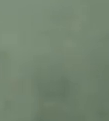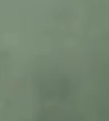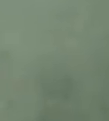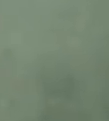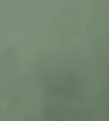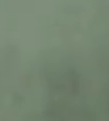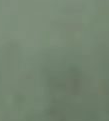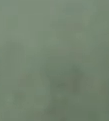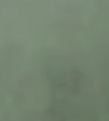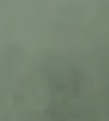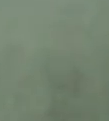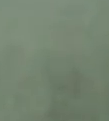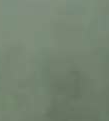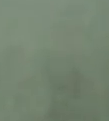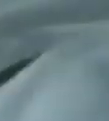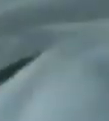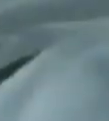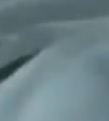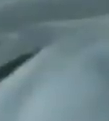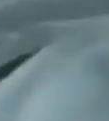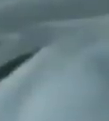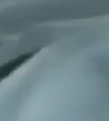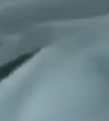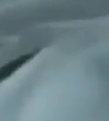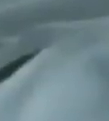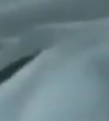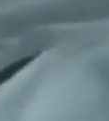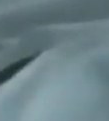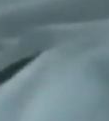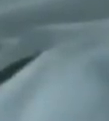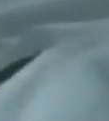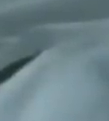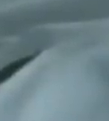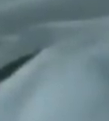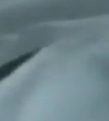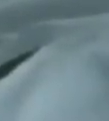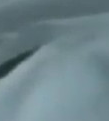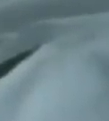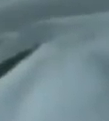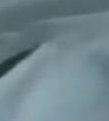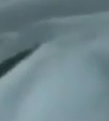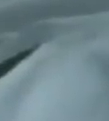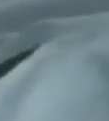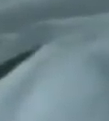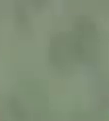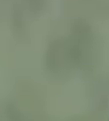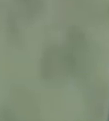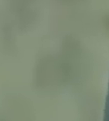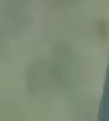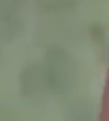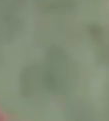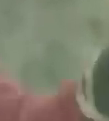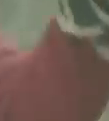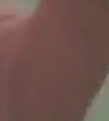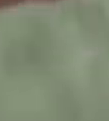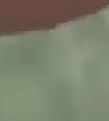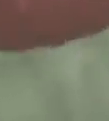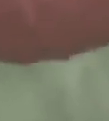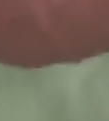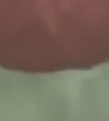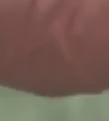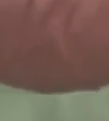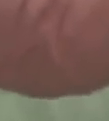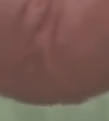jinete! ¡Esta es la hora de los bravos! ¿Estás loco, Pedro? ¿Cómo tú has visto que un negro sea libre? ¡Y yo